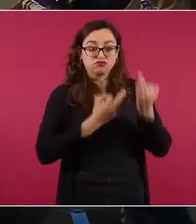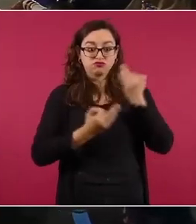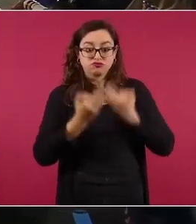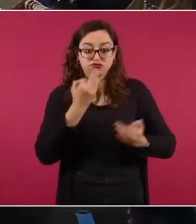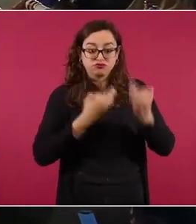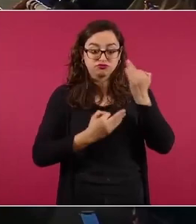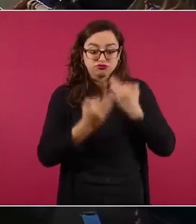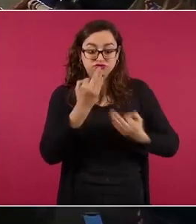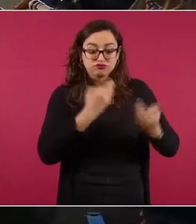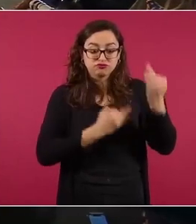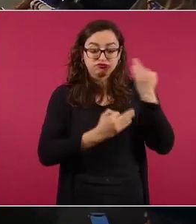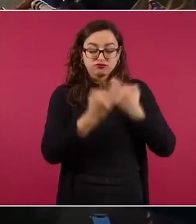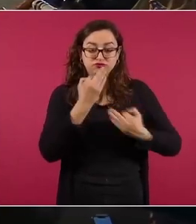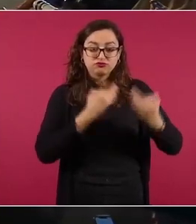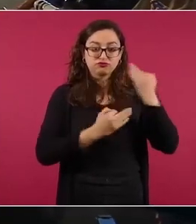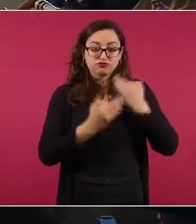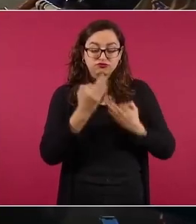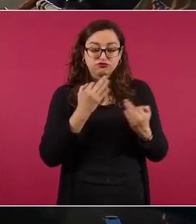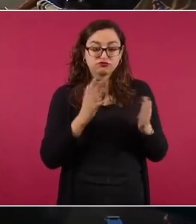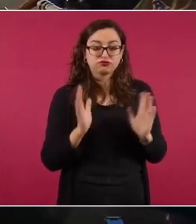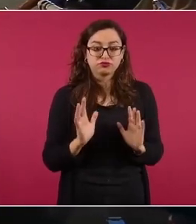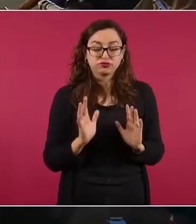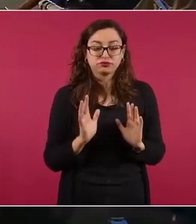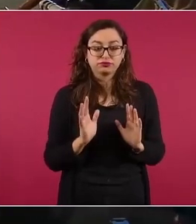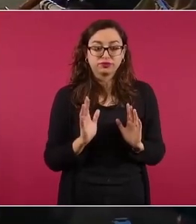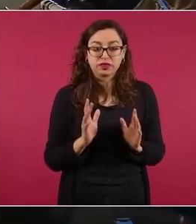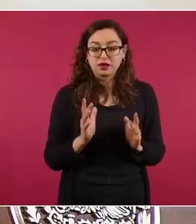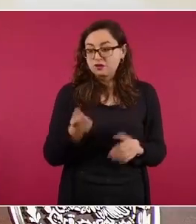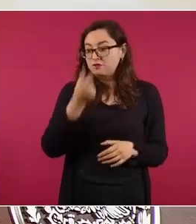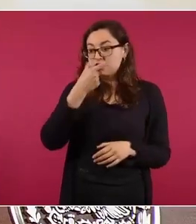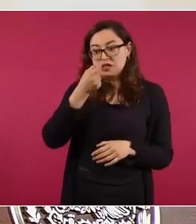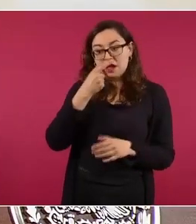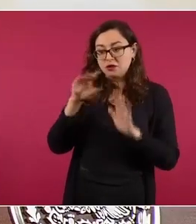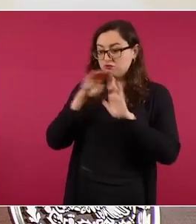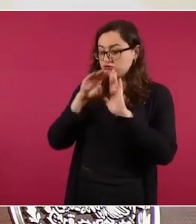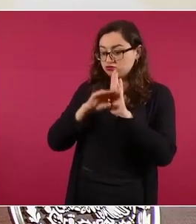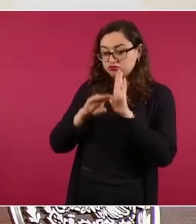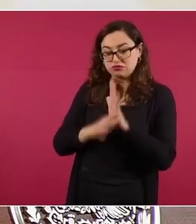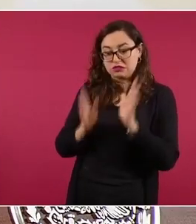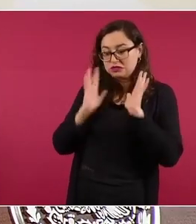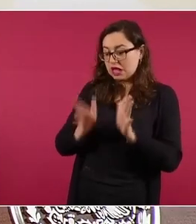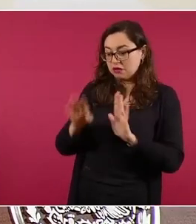de lo que ellos tratan.